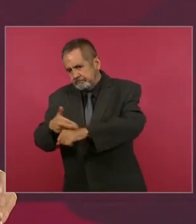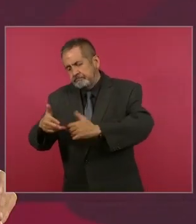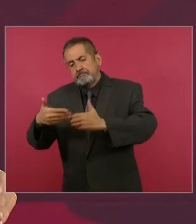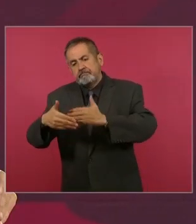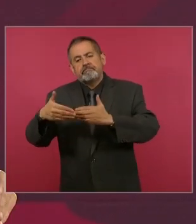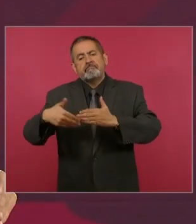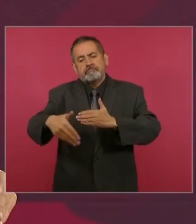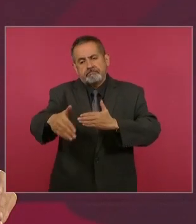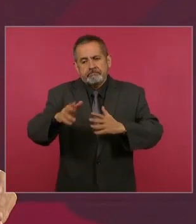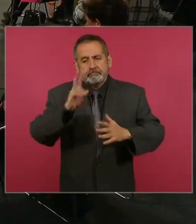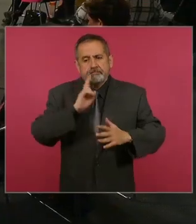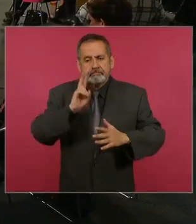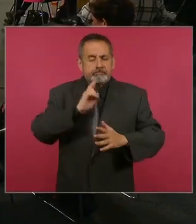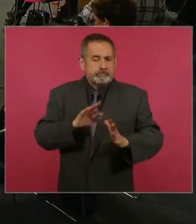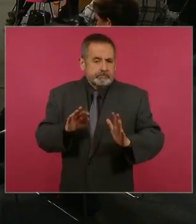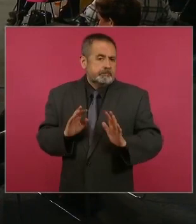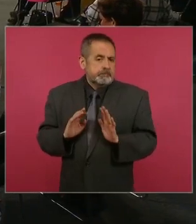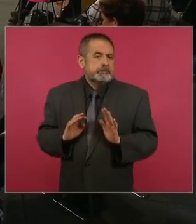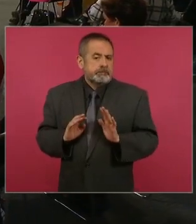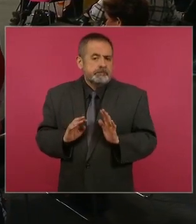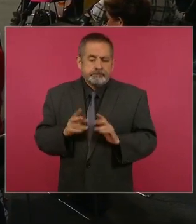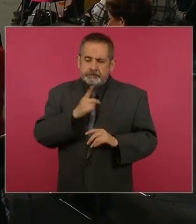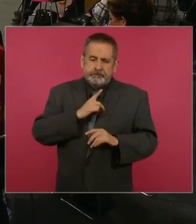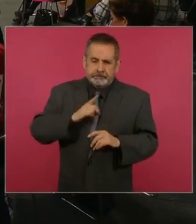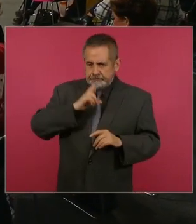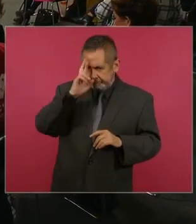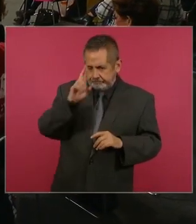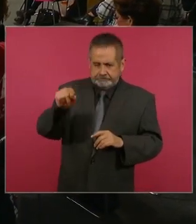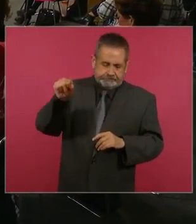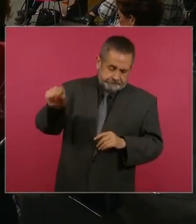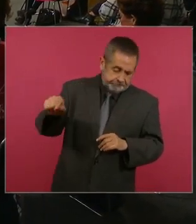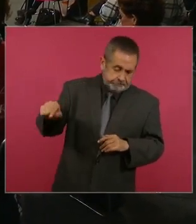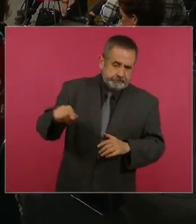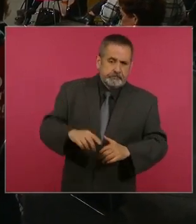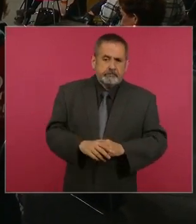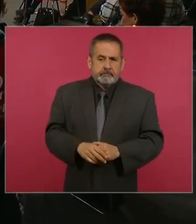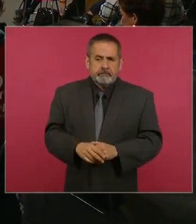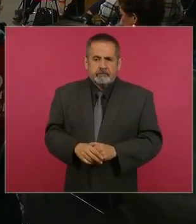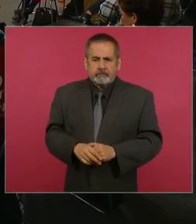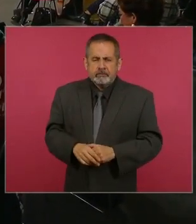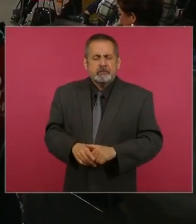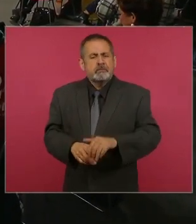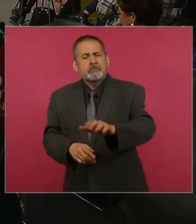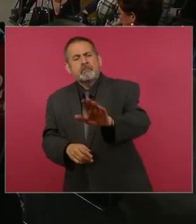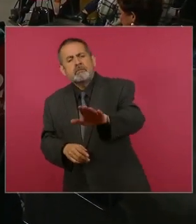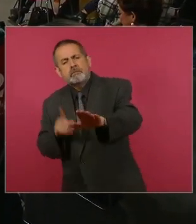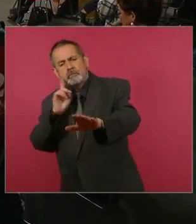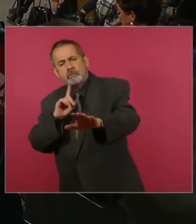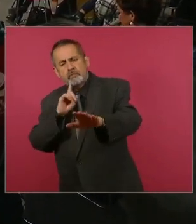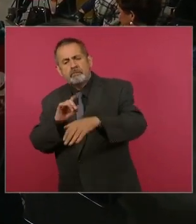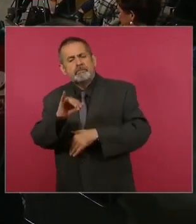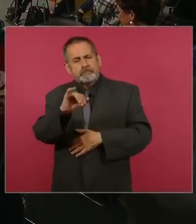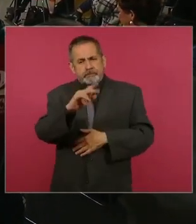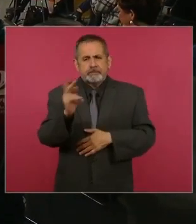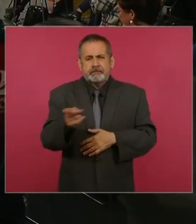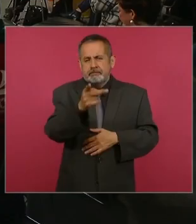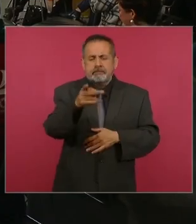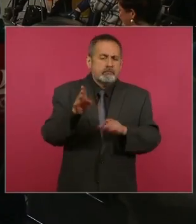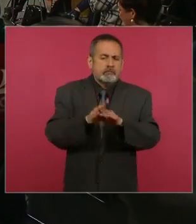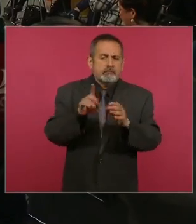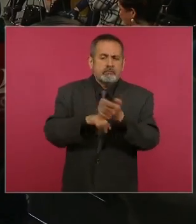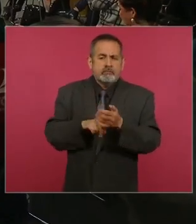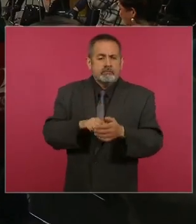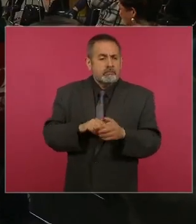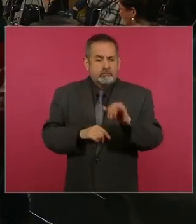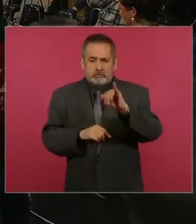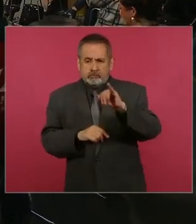y que hay que respetar. Pero en esta lógica que ha mantenido el Gobierno federal de que pues el